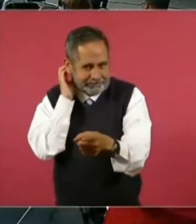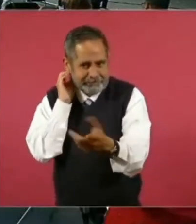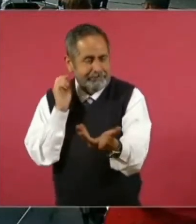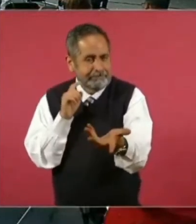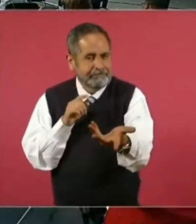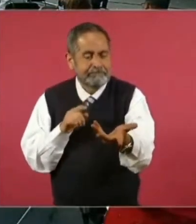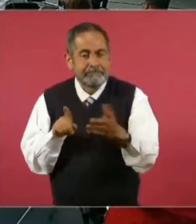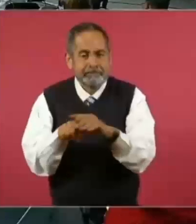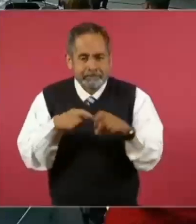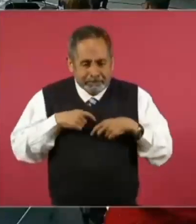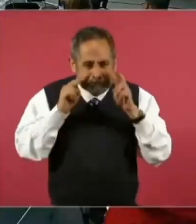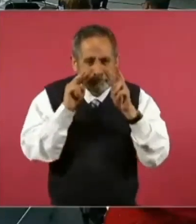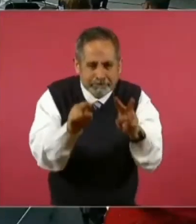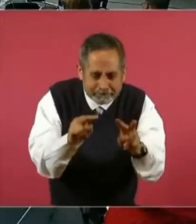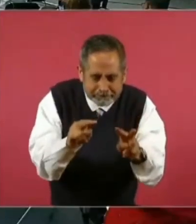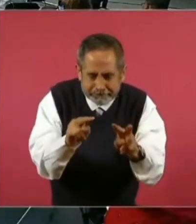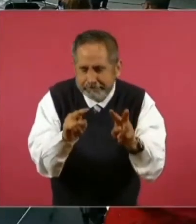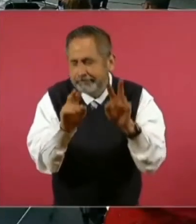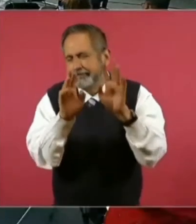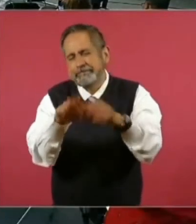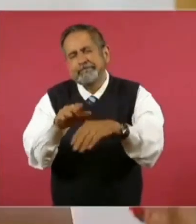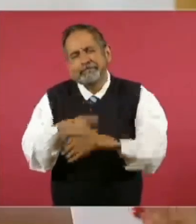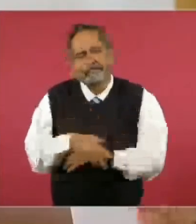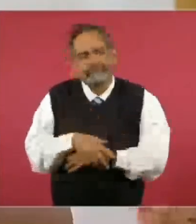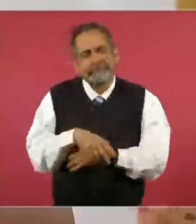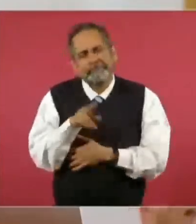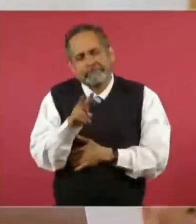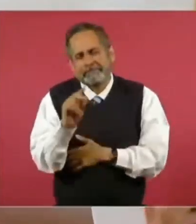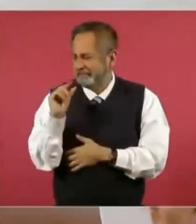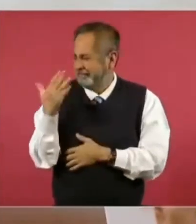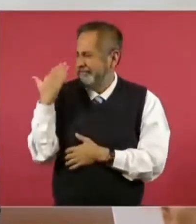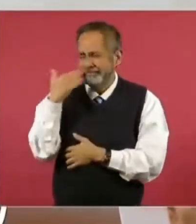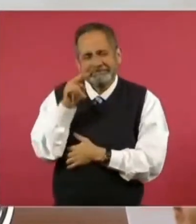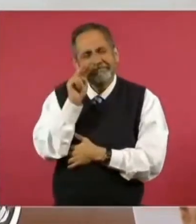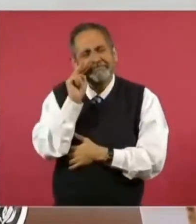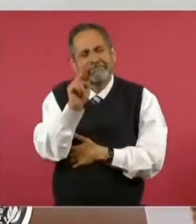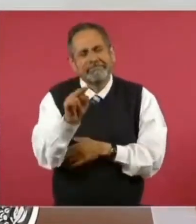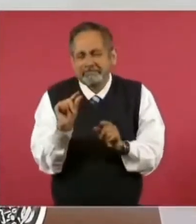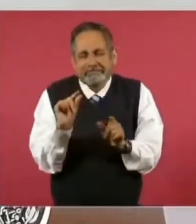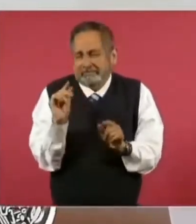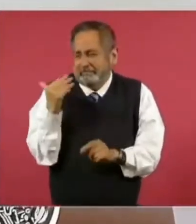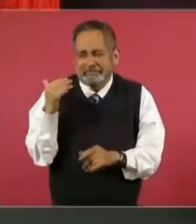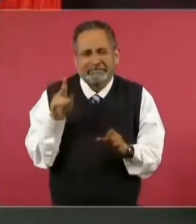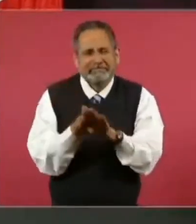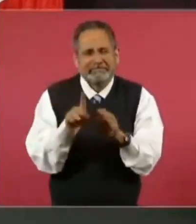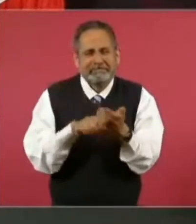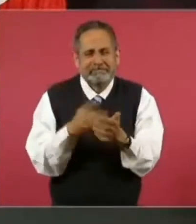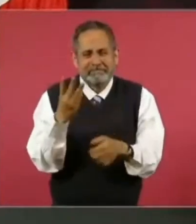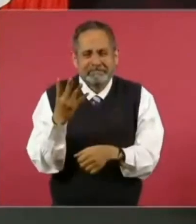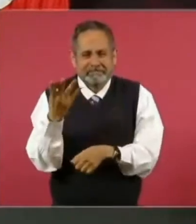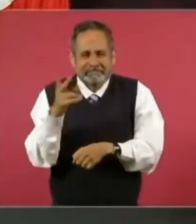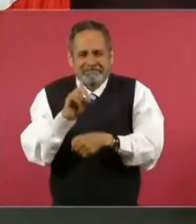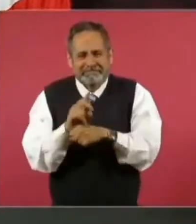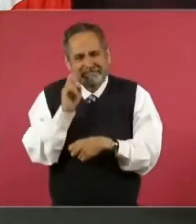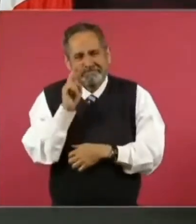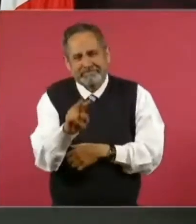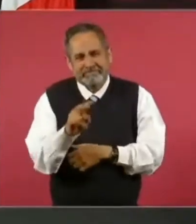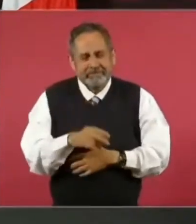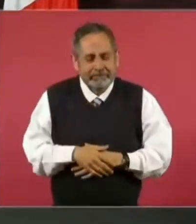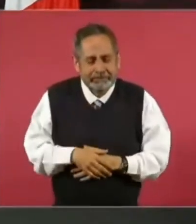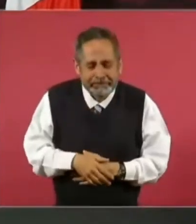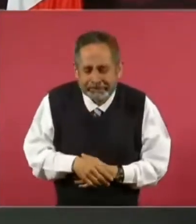cuando lo vi, pues yo lo vi hace como 3, 4 días,